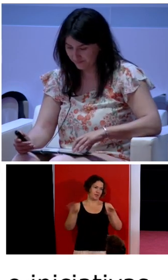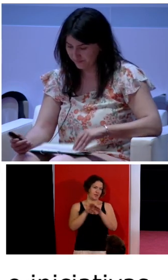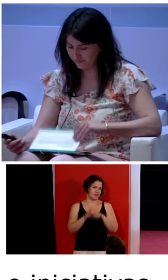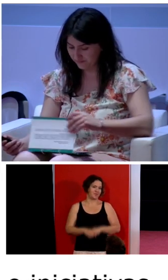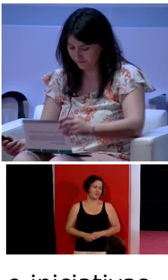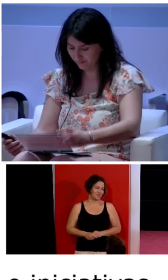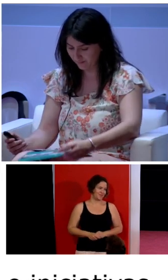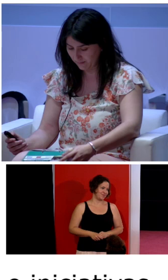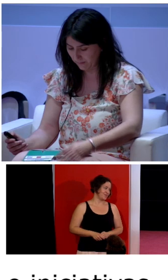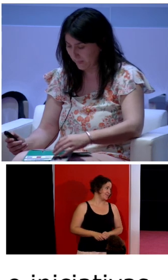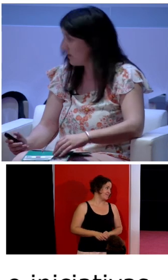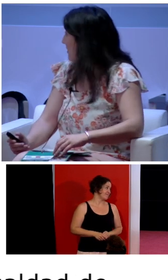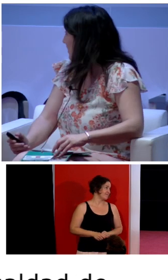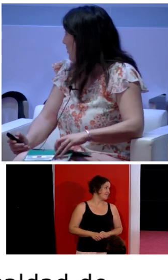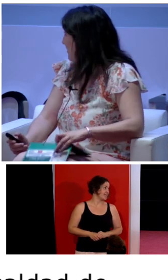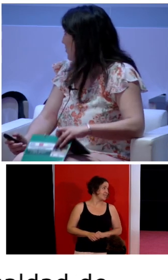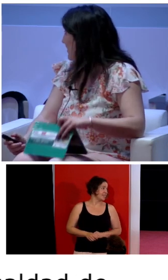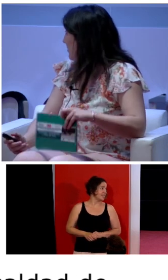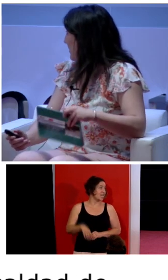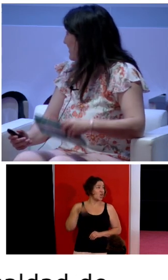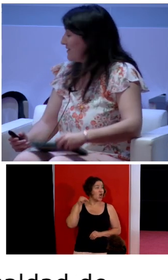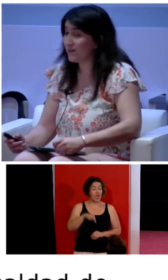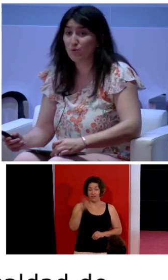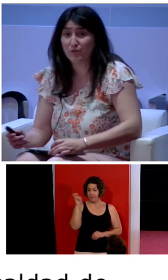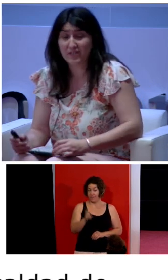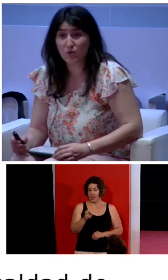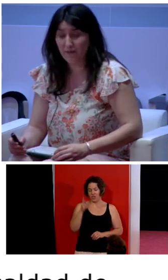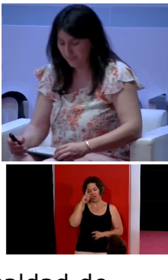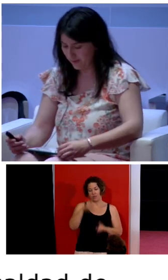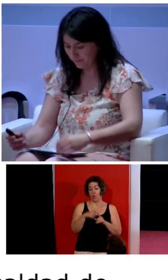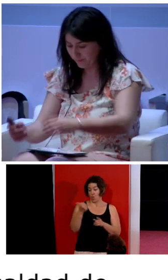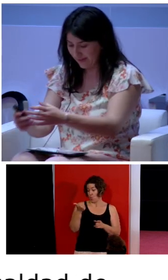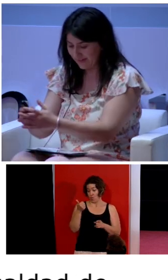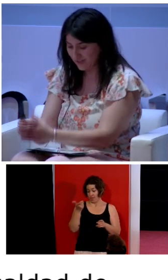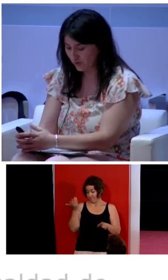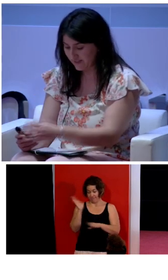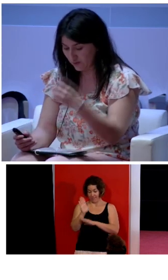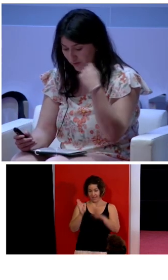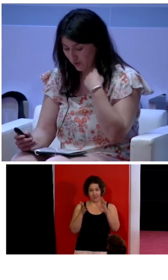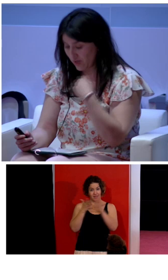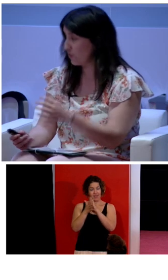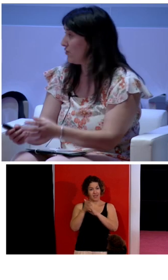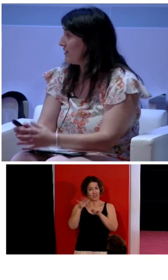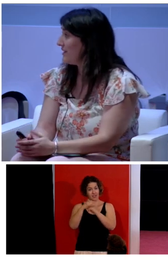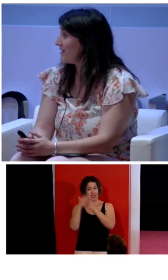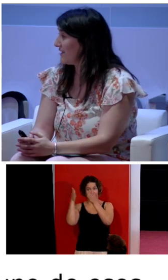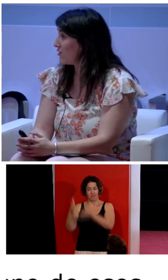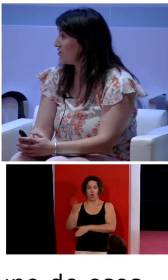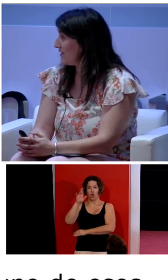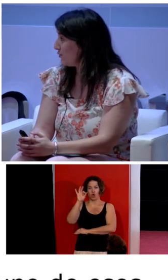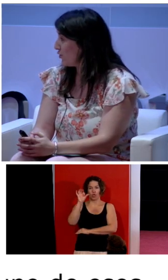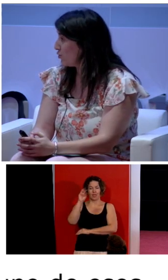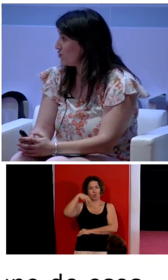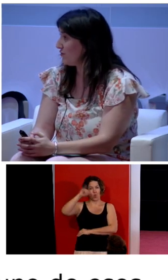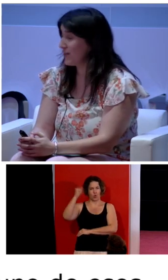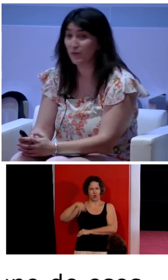Hoy estamos aquí para presentaros uno de esos avances el caso de éxito de Rosa Muñoz, quien ha